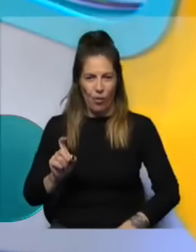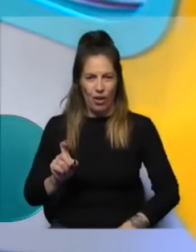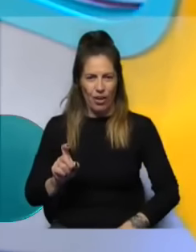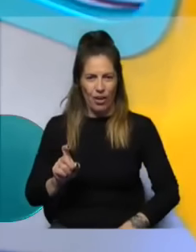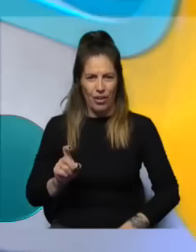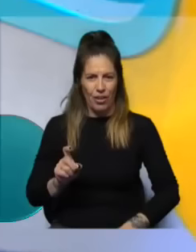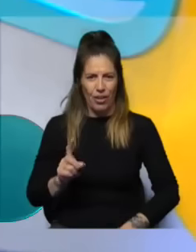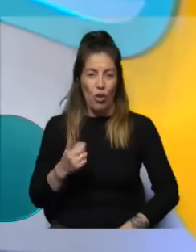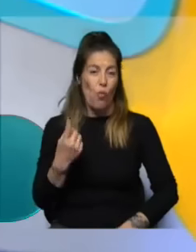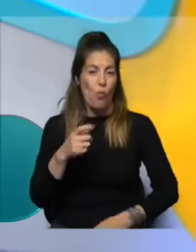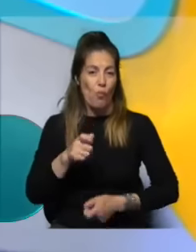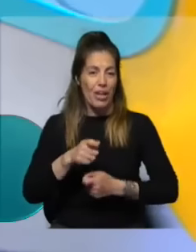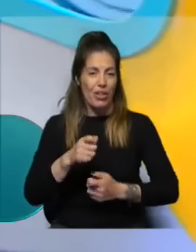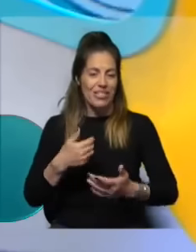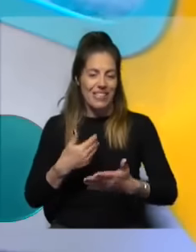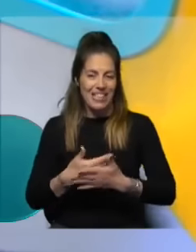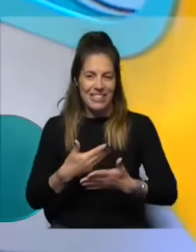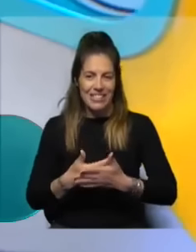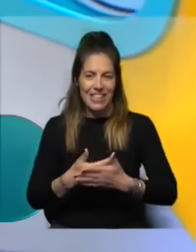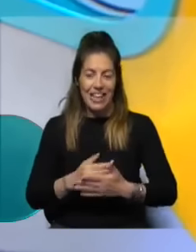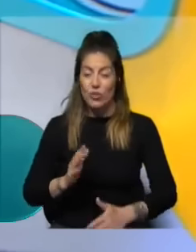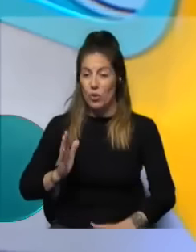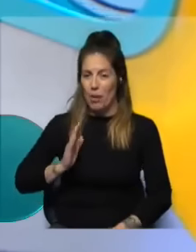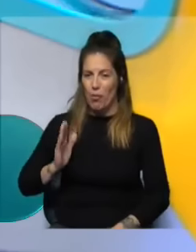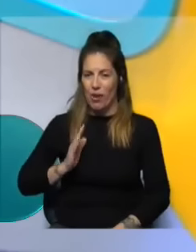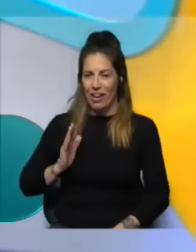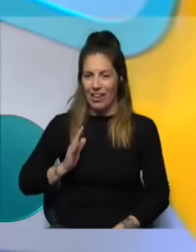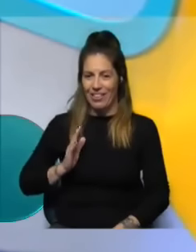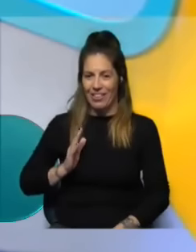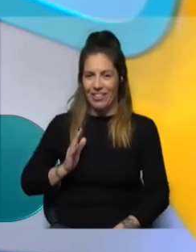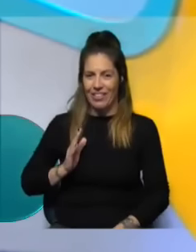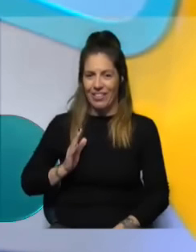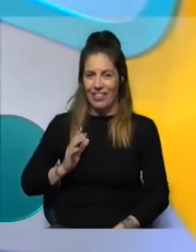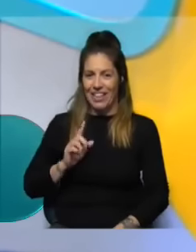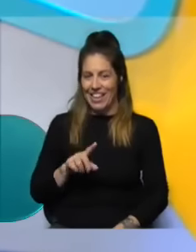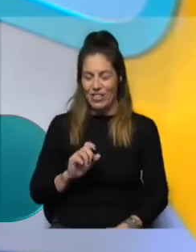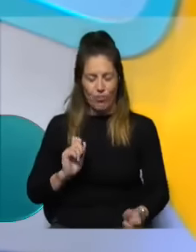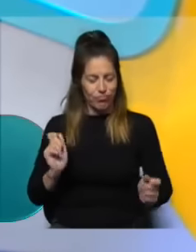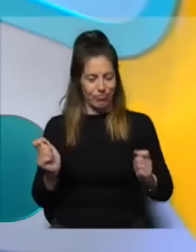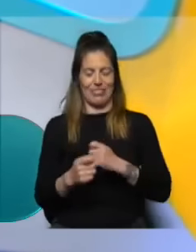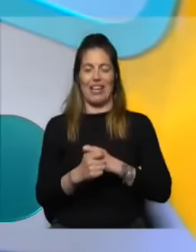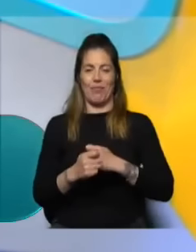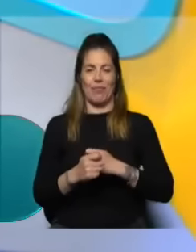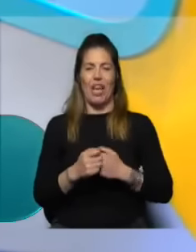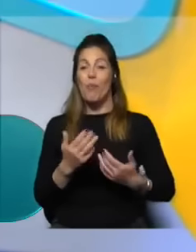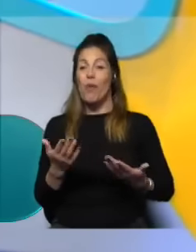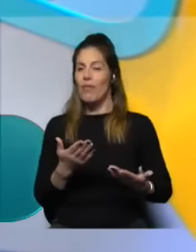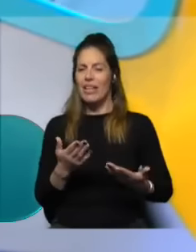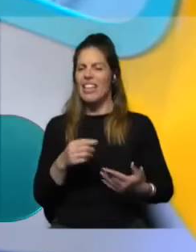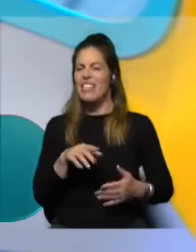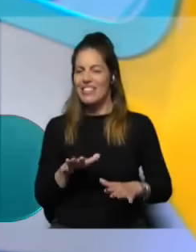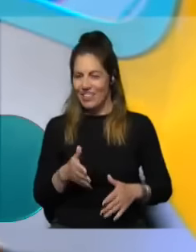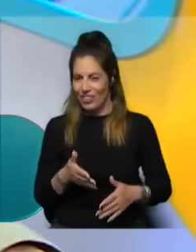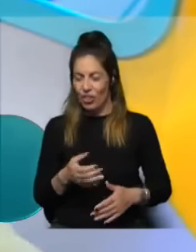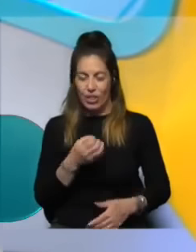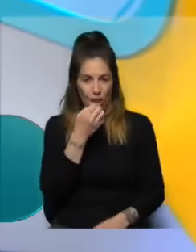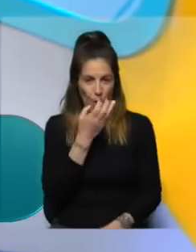un pescador y cuando se acerca ya es una mujer. Ya eso te decís, ¿por dónde va a ir? Está muy